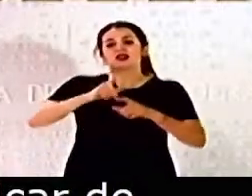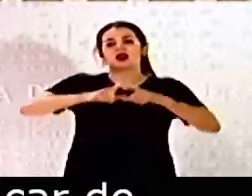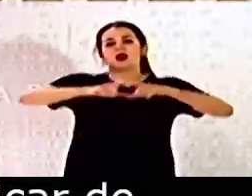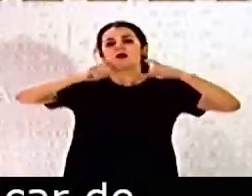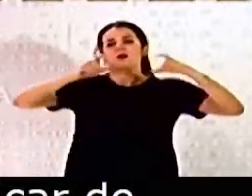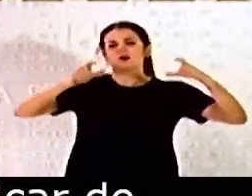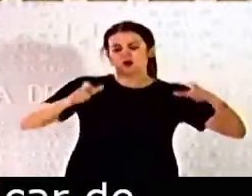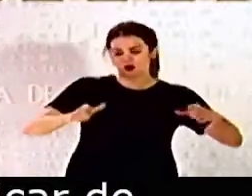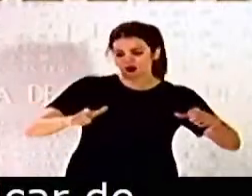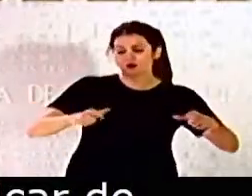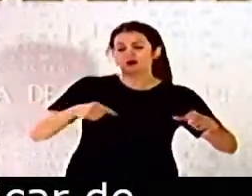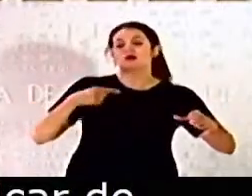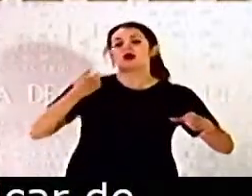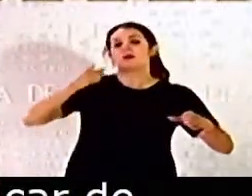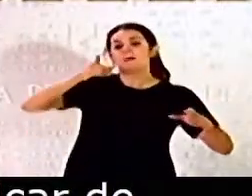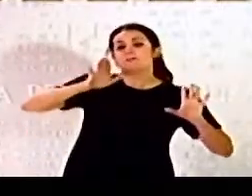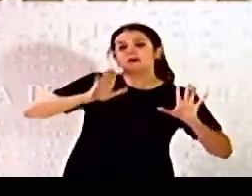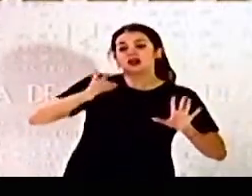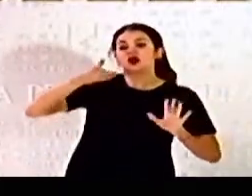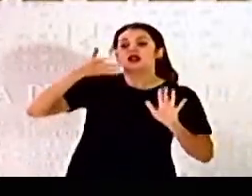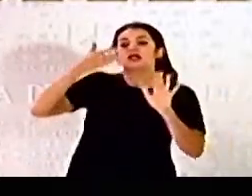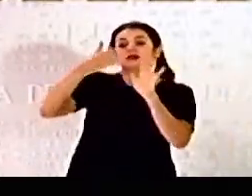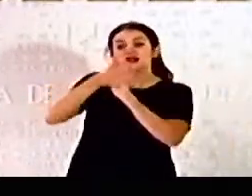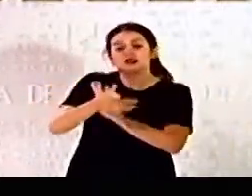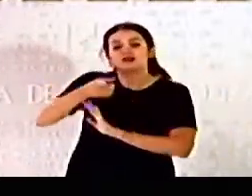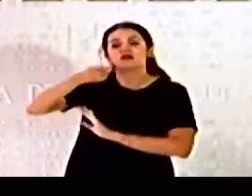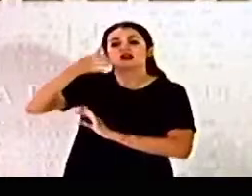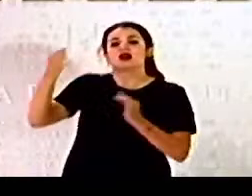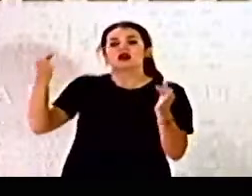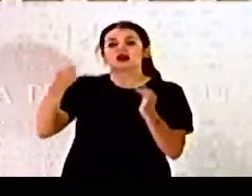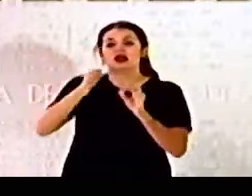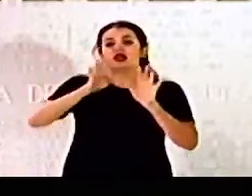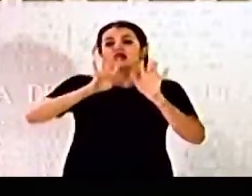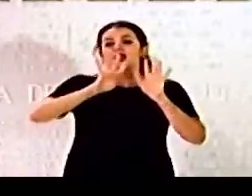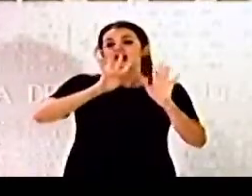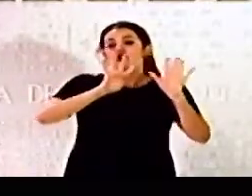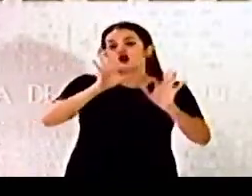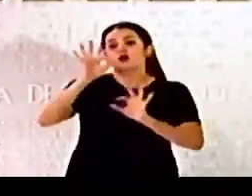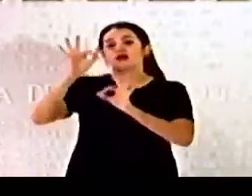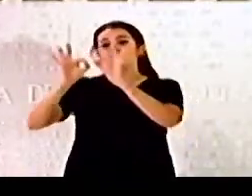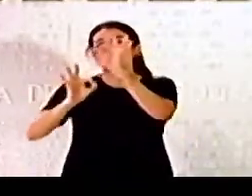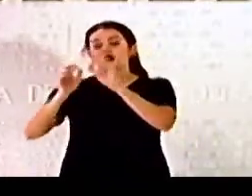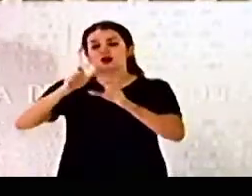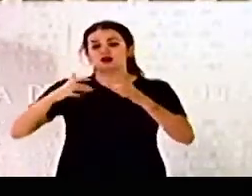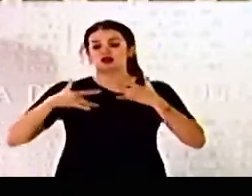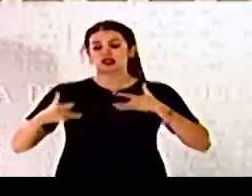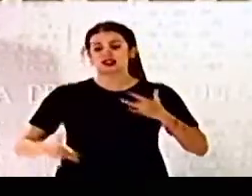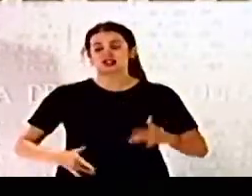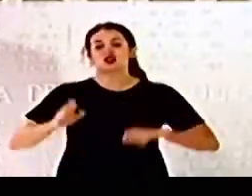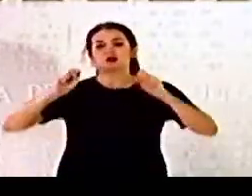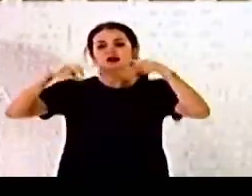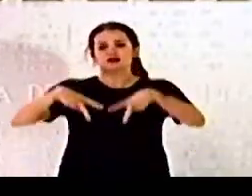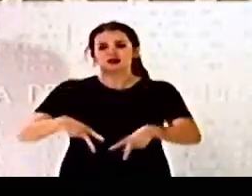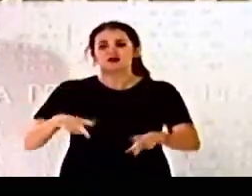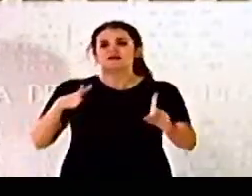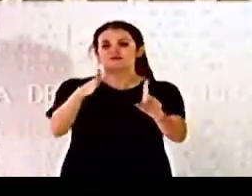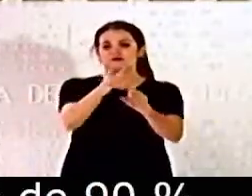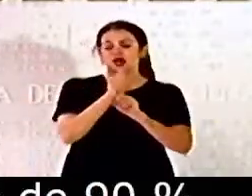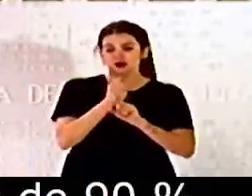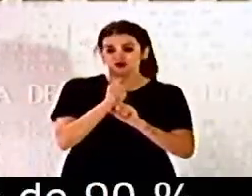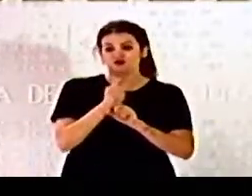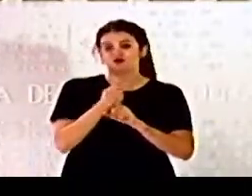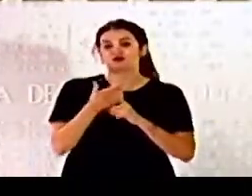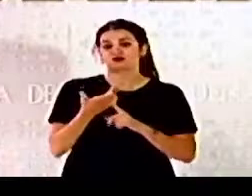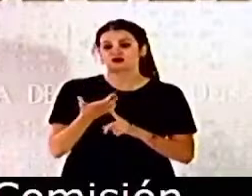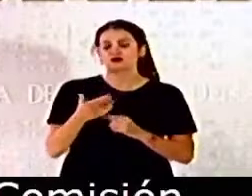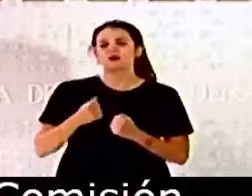a más de un 90% de los diagnosticados que son asintomáticos, que es una seguridad. Y, por otro lado, algo